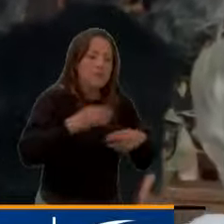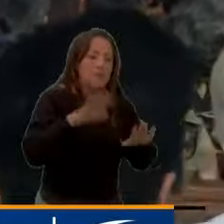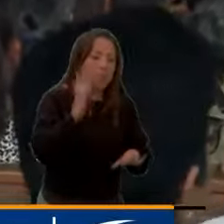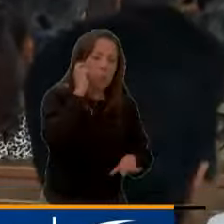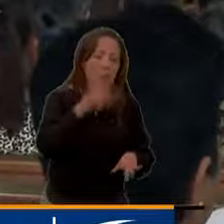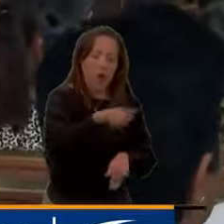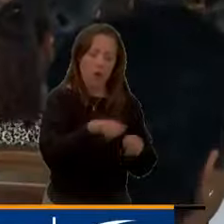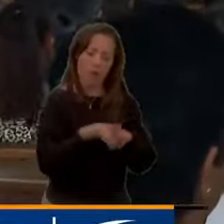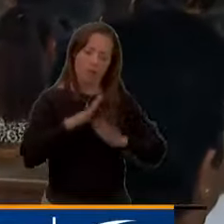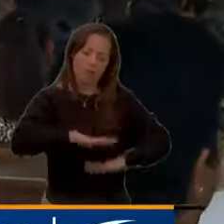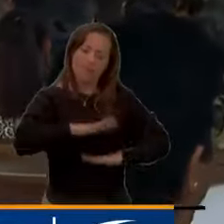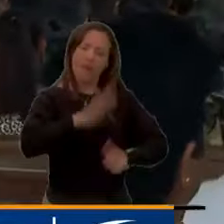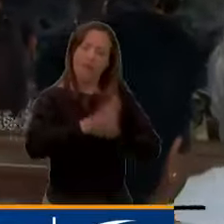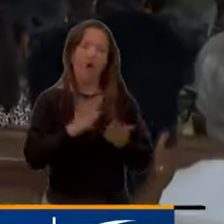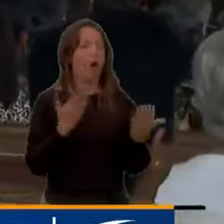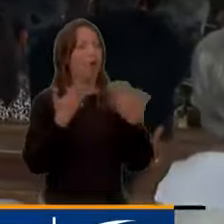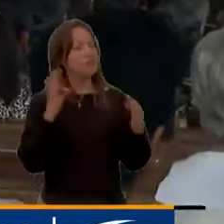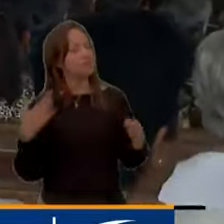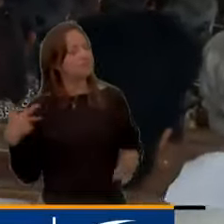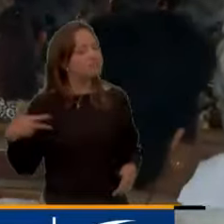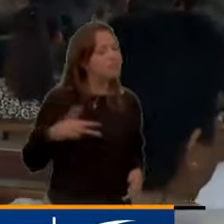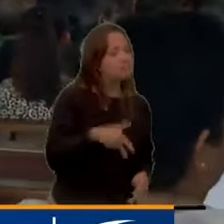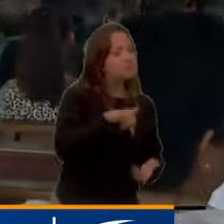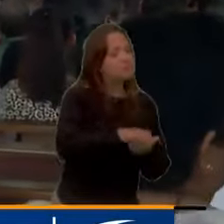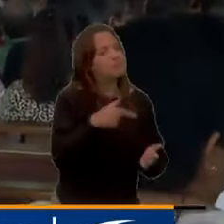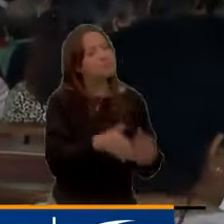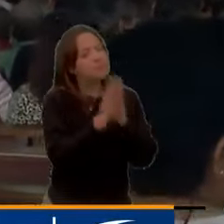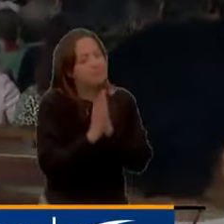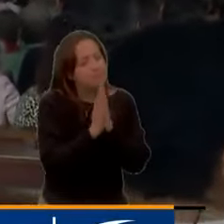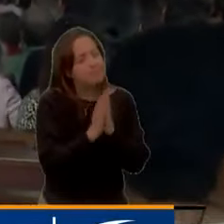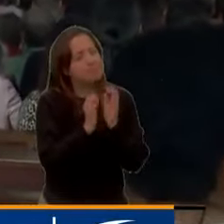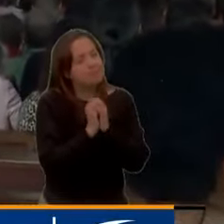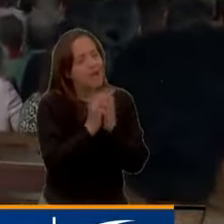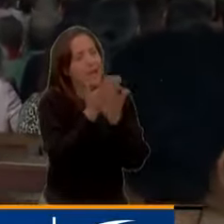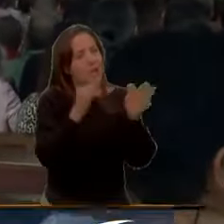confianza de venir hasta aquí a pedir sus deseos y sus milagros más importantes.